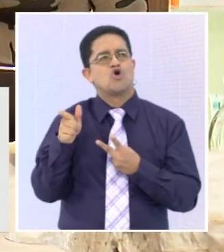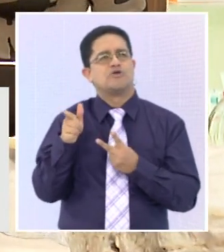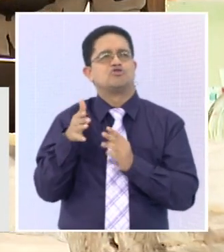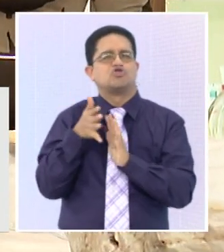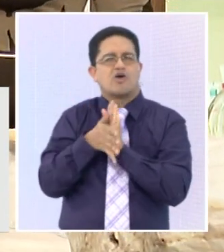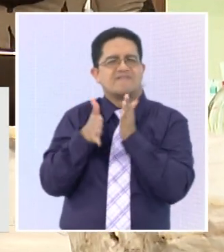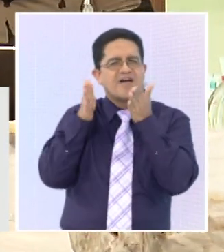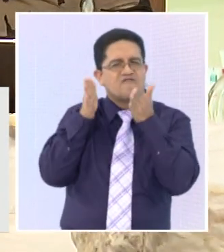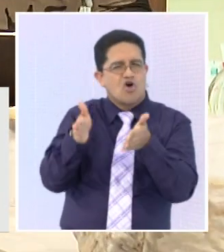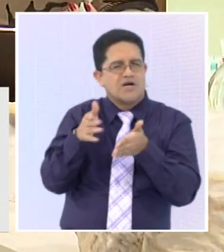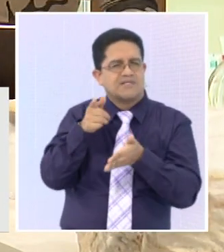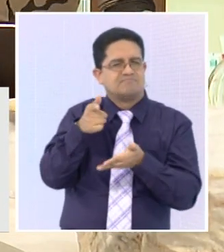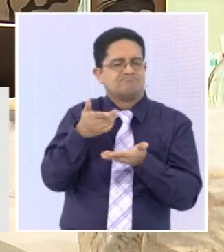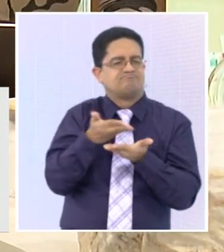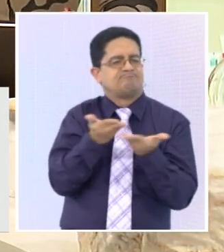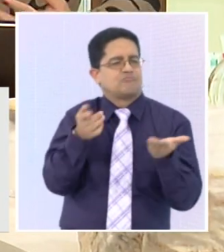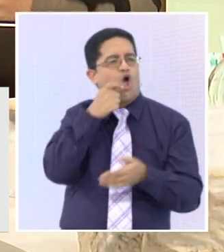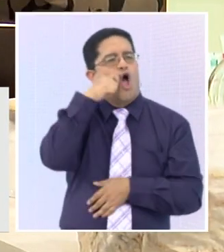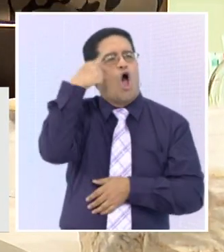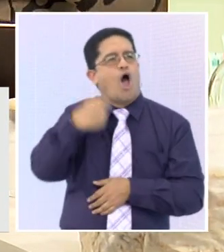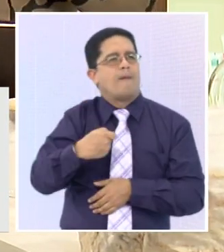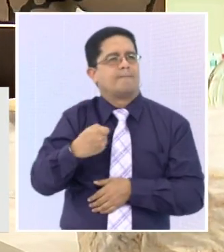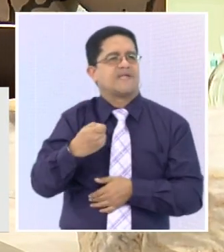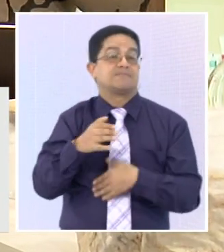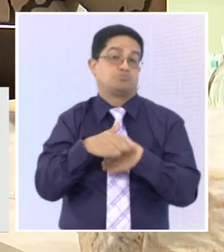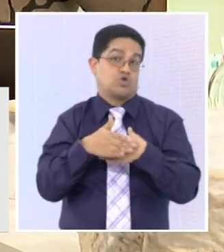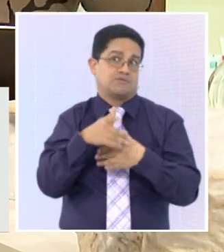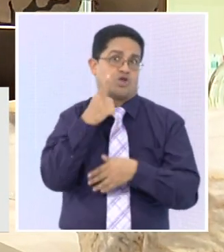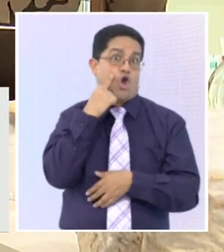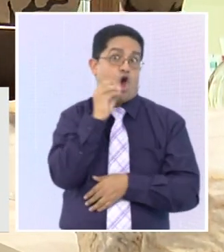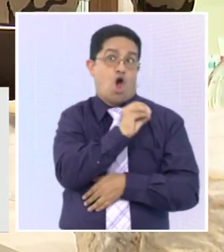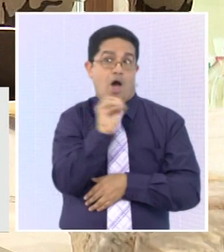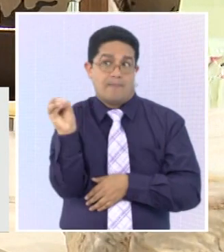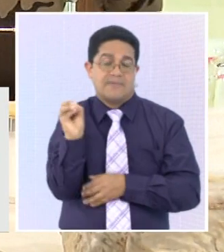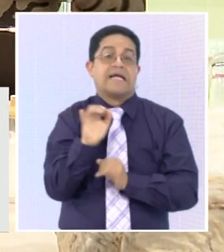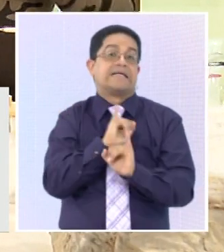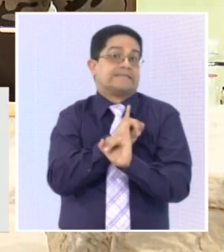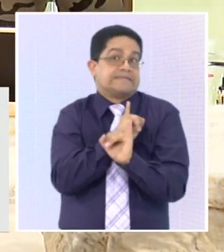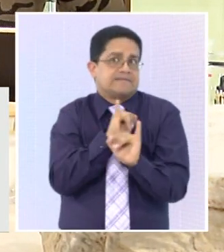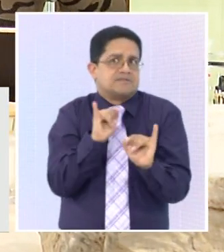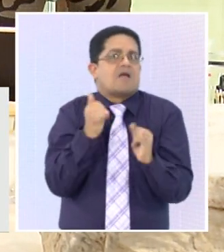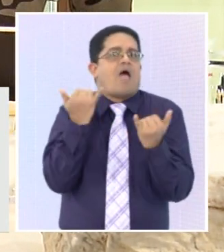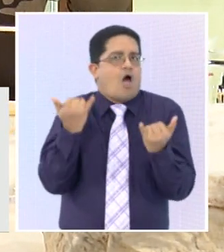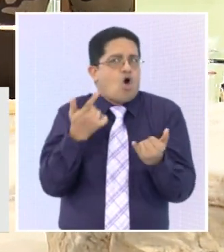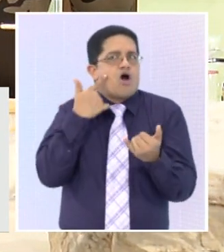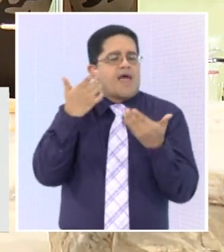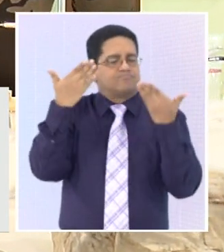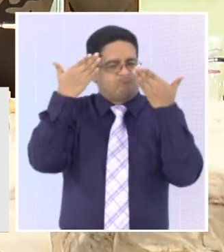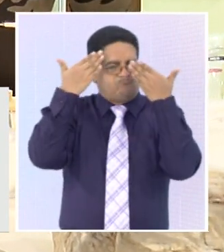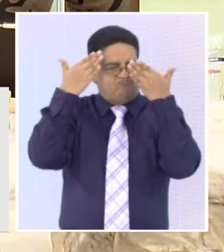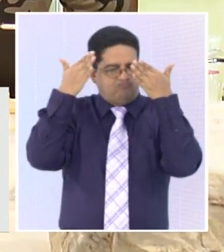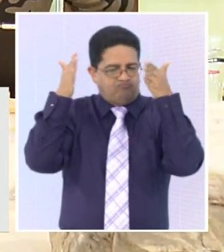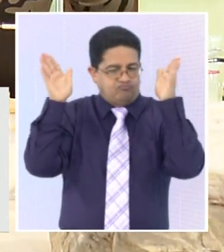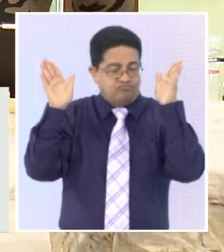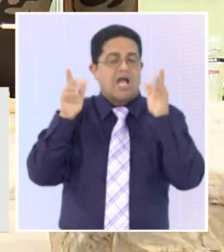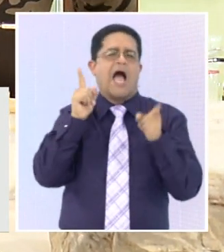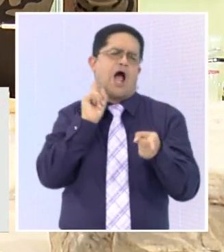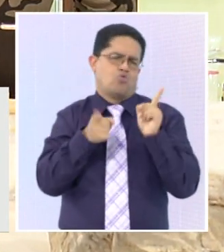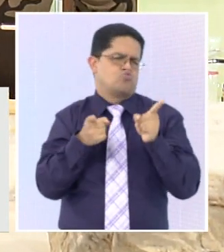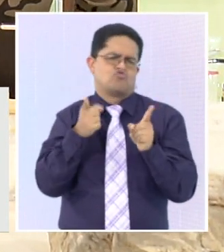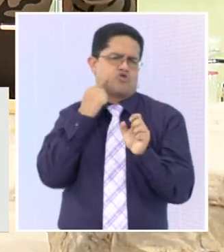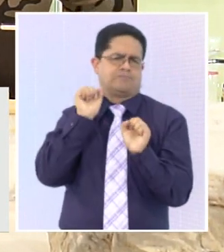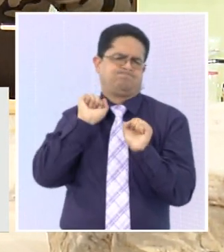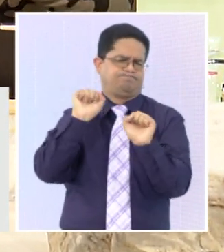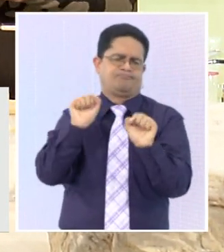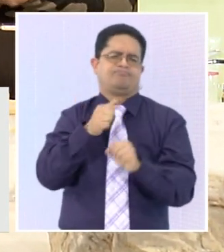hacia los caballeros. Porque si bien es cierto, ya los caballeros tienen como un poquito más de apertura a estos temas, aún hay algunos que siguen con